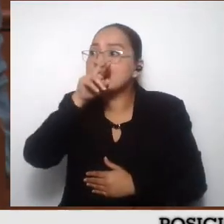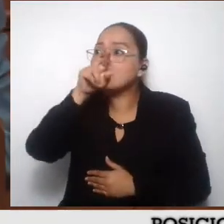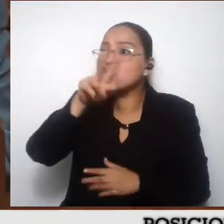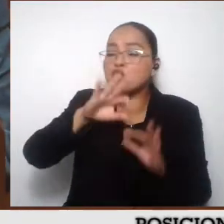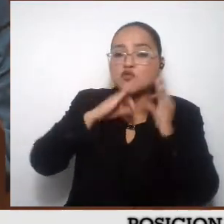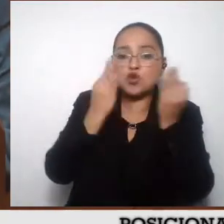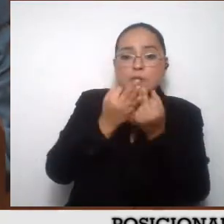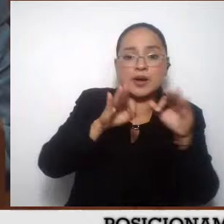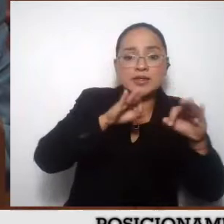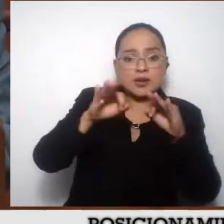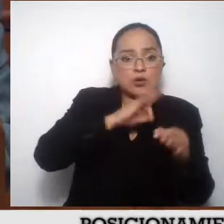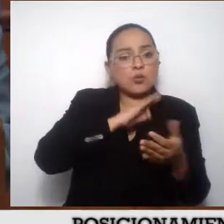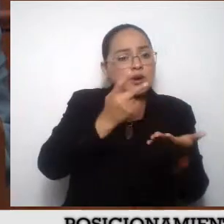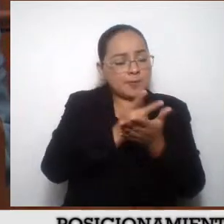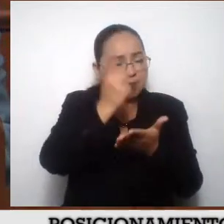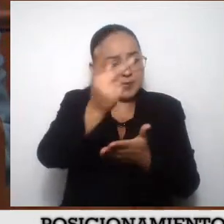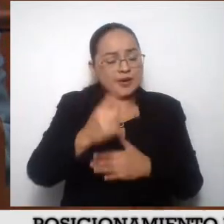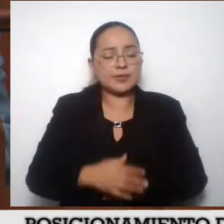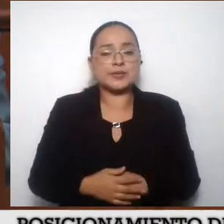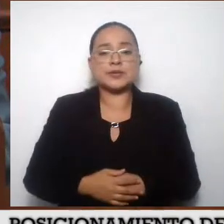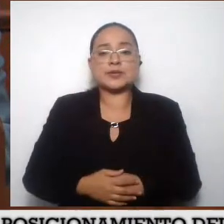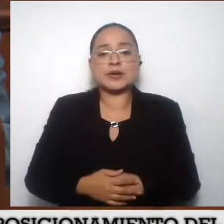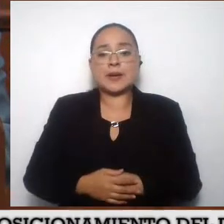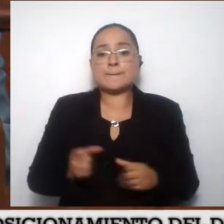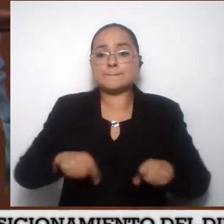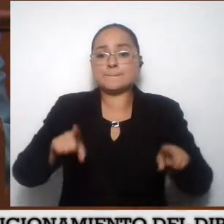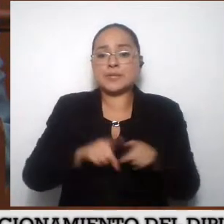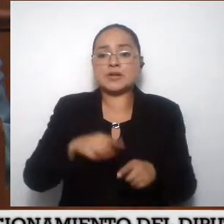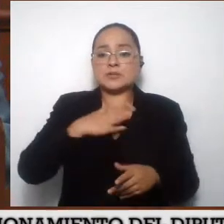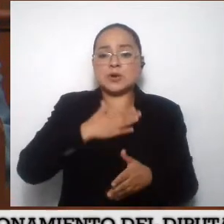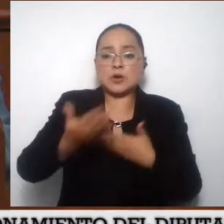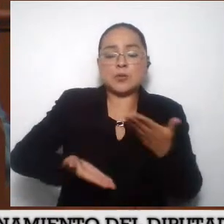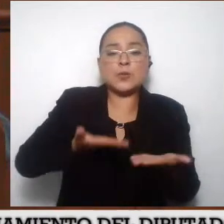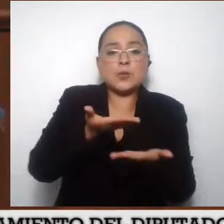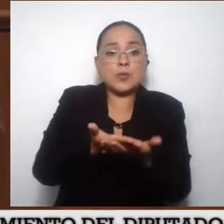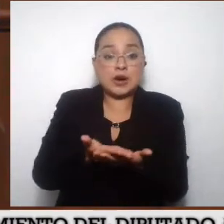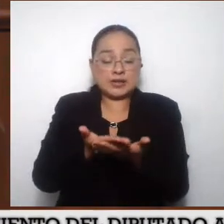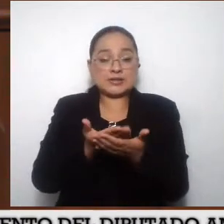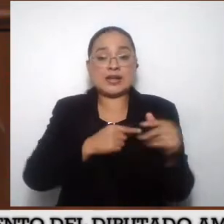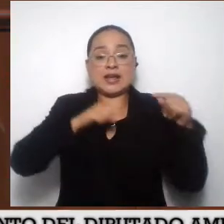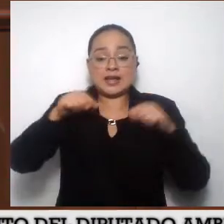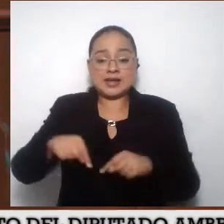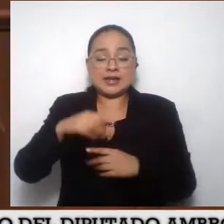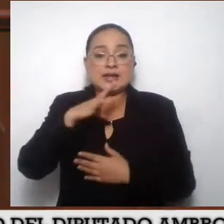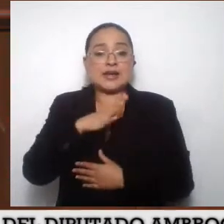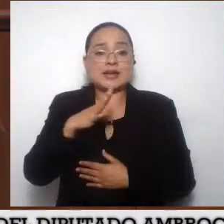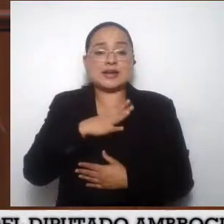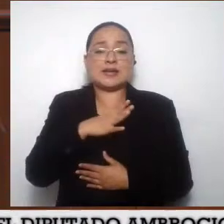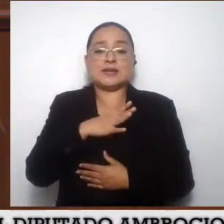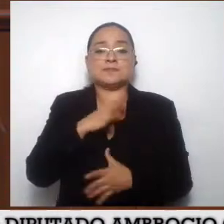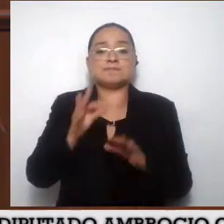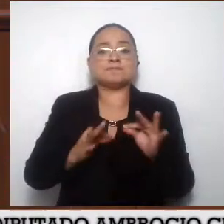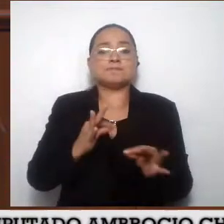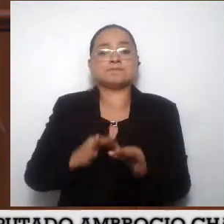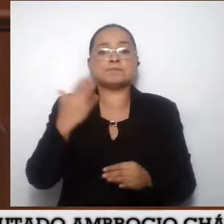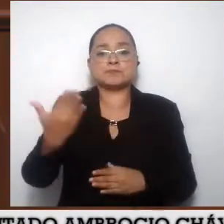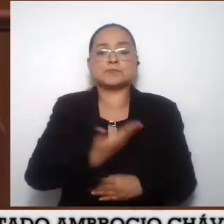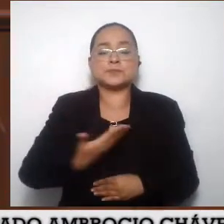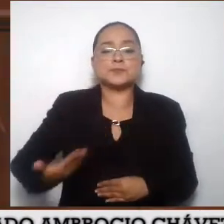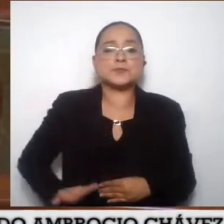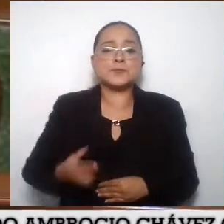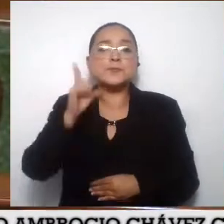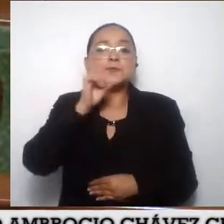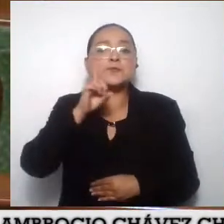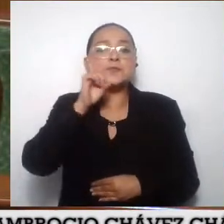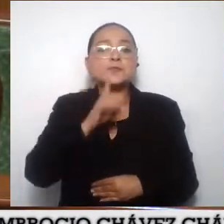esta organización. Esas son las propuestas que tengo aquí. Es cuanto, Presidenta.